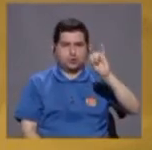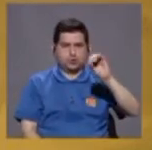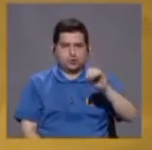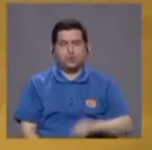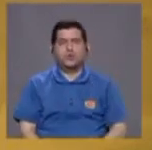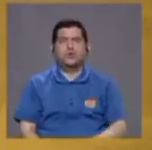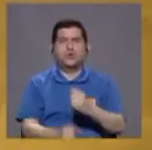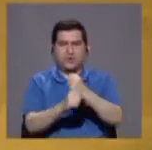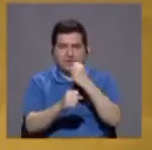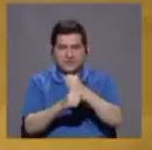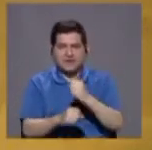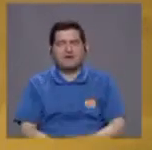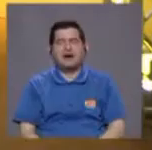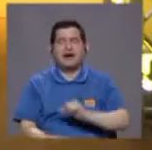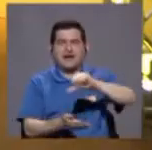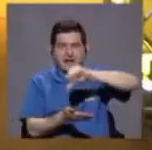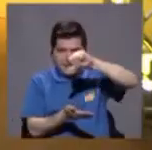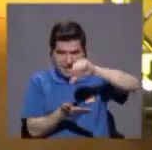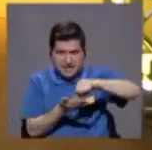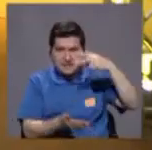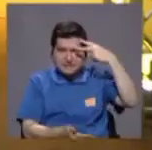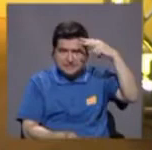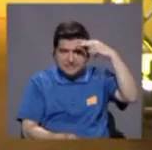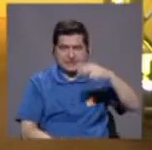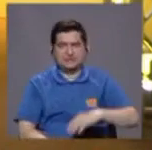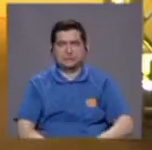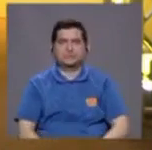trabajábamos en el centro de la Ciudad de México. Luis Raúl.